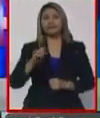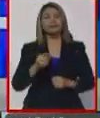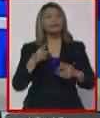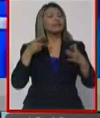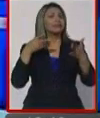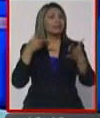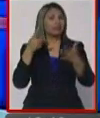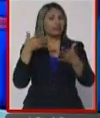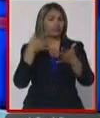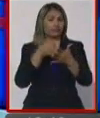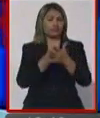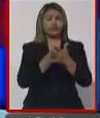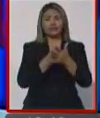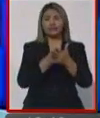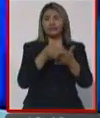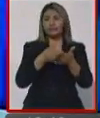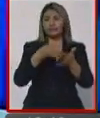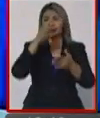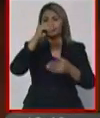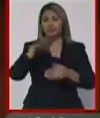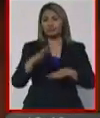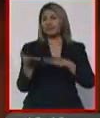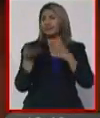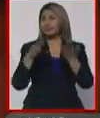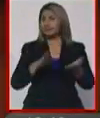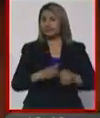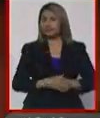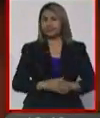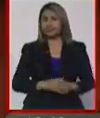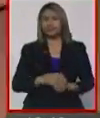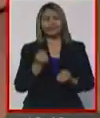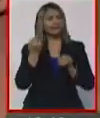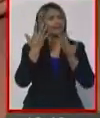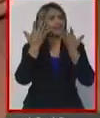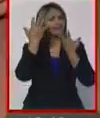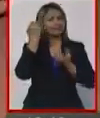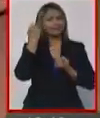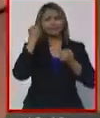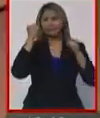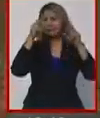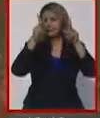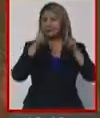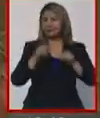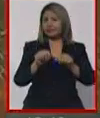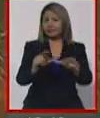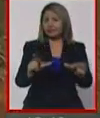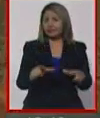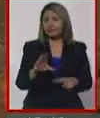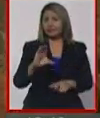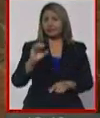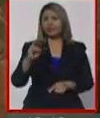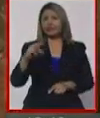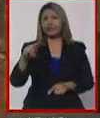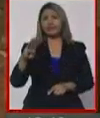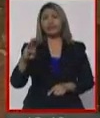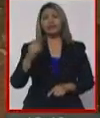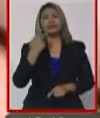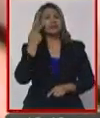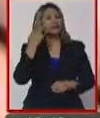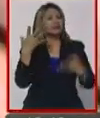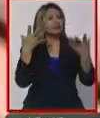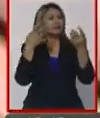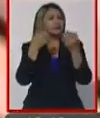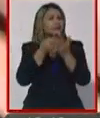taxi. Lamentablemente, el niño perdió la vida. Momento de desesperación pasaron los vecinos del barrio Las Cabañas tras presenciar